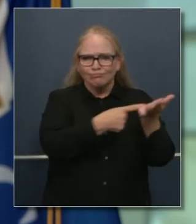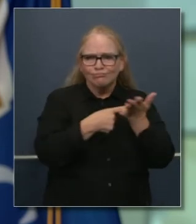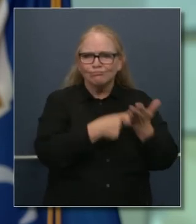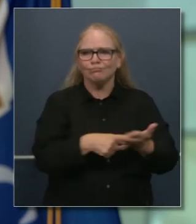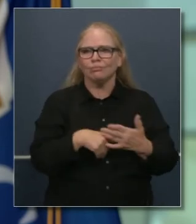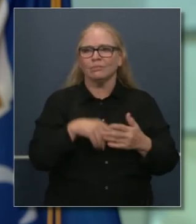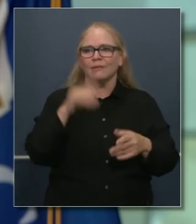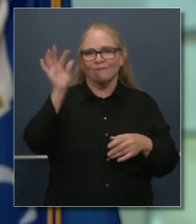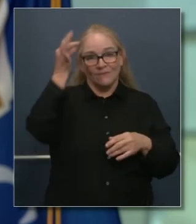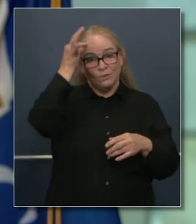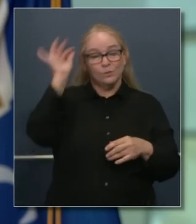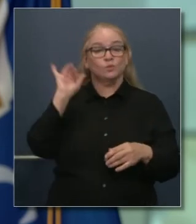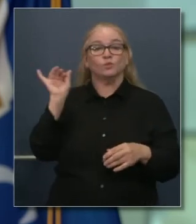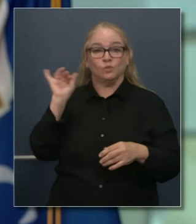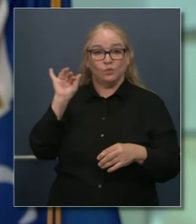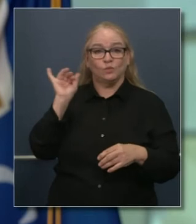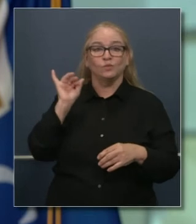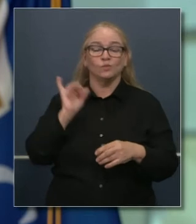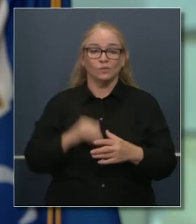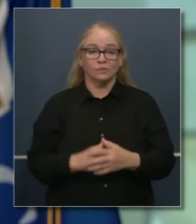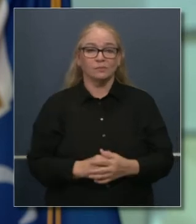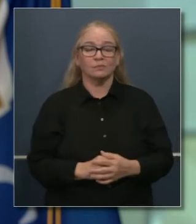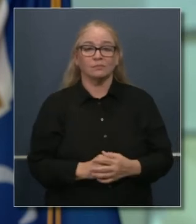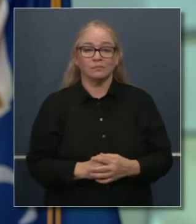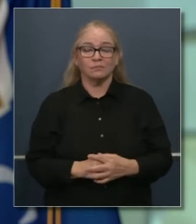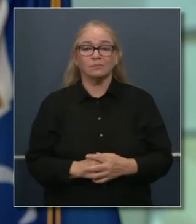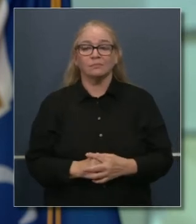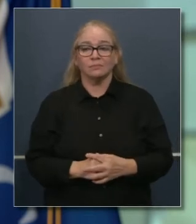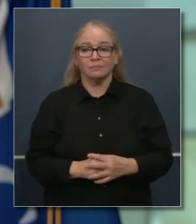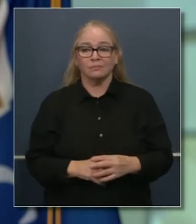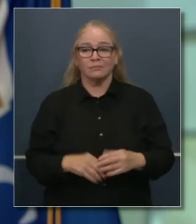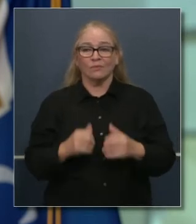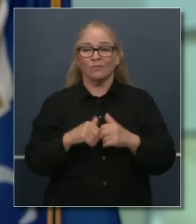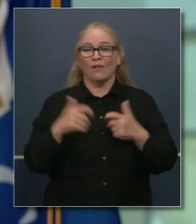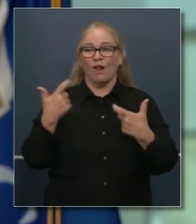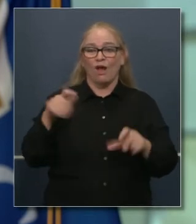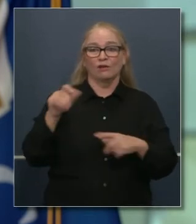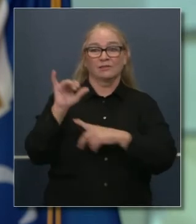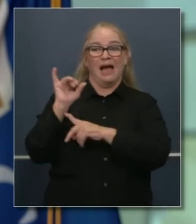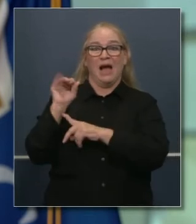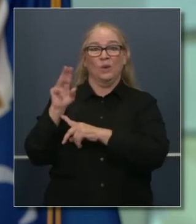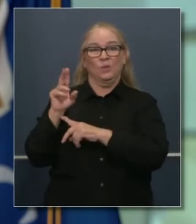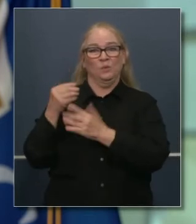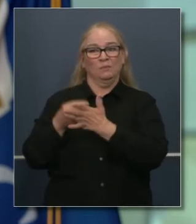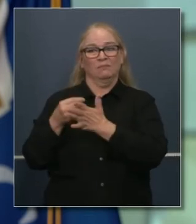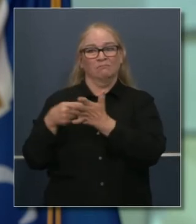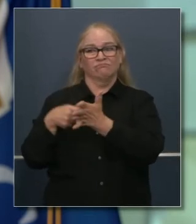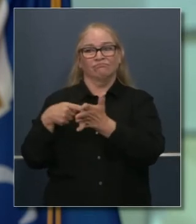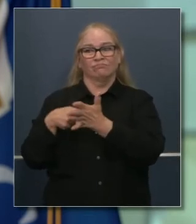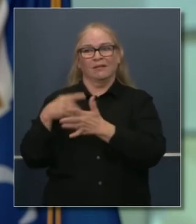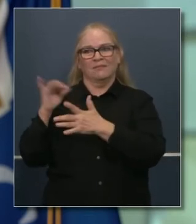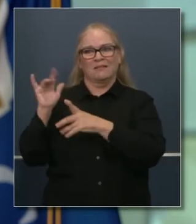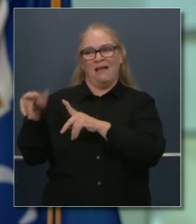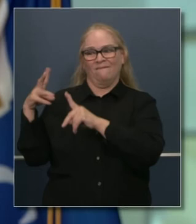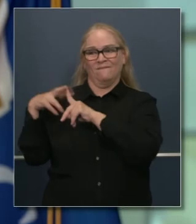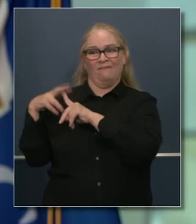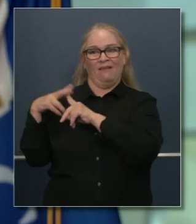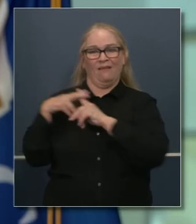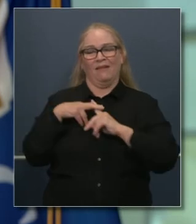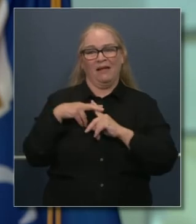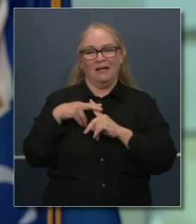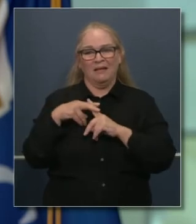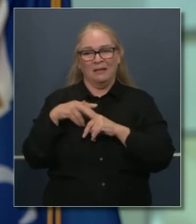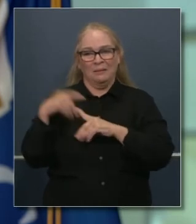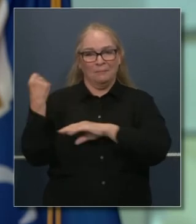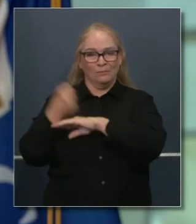que durante todo esto particularmente con esas interrogantes de pagarés de gran cantidad por las